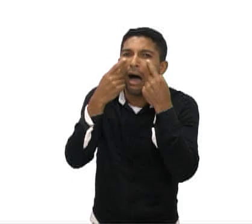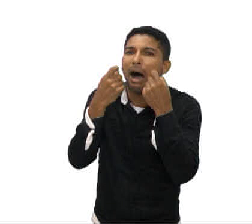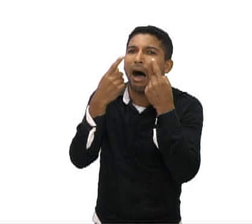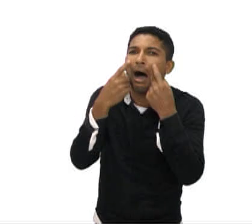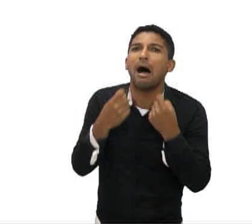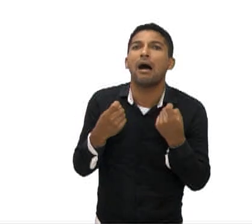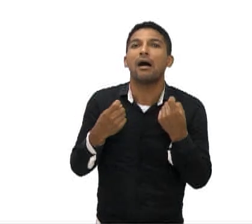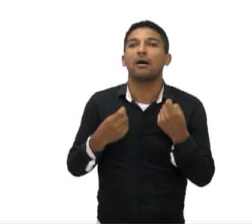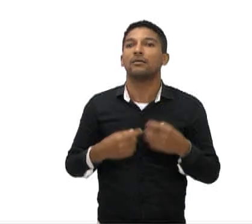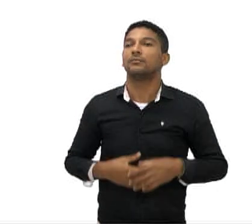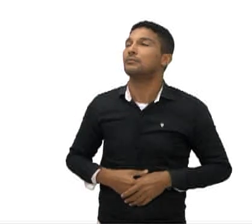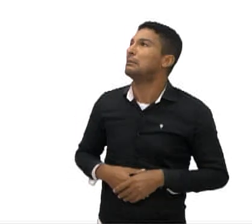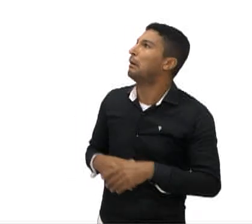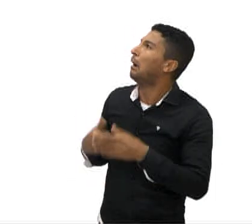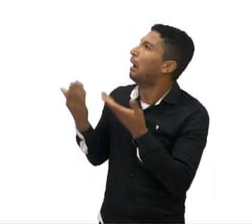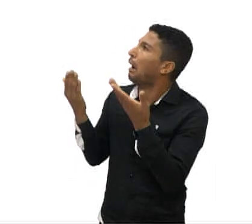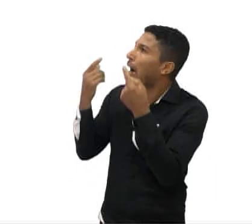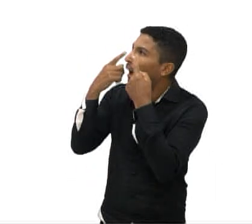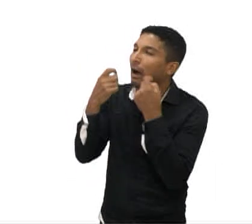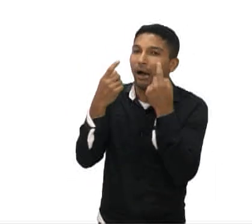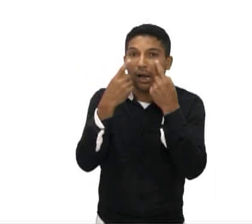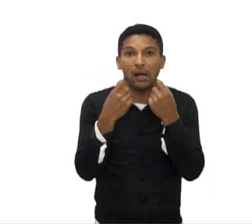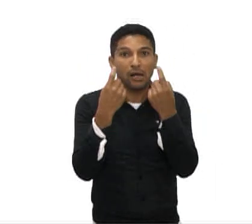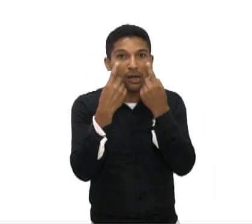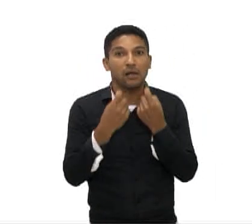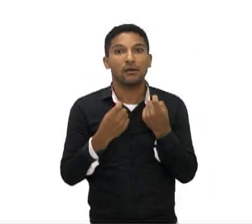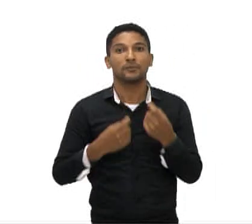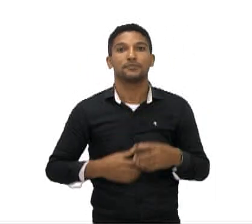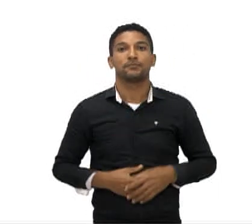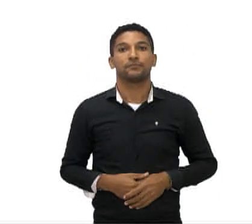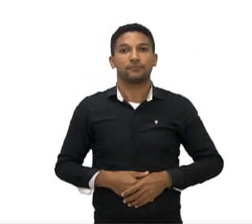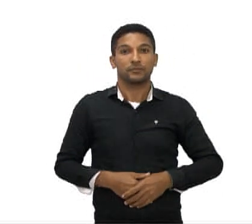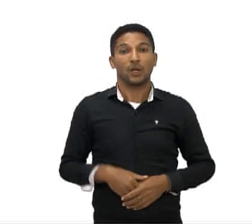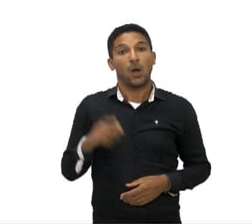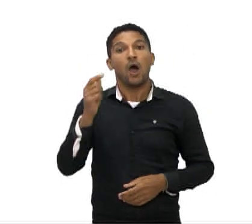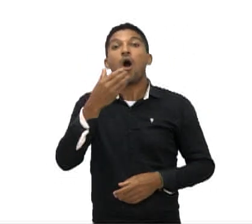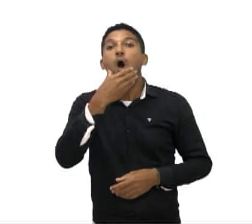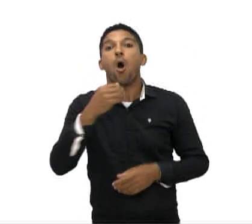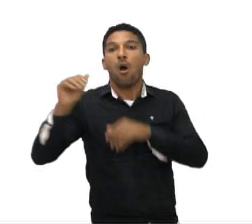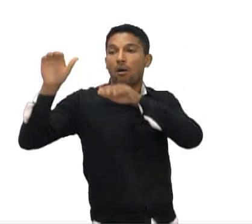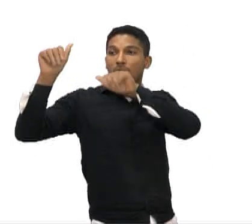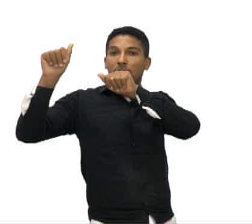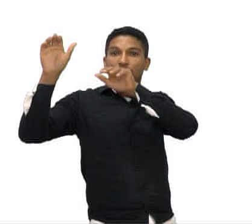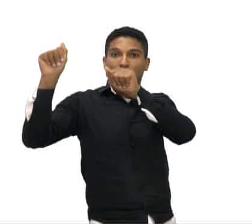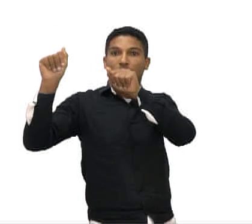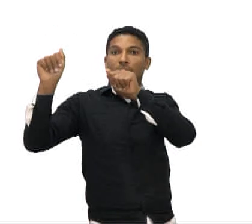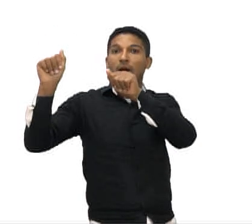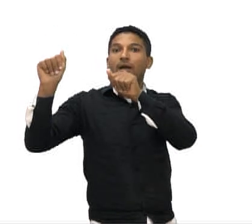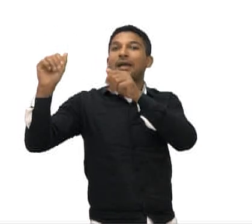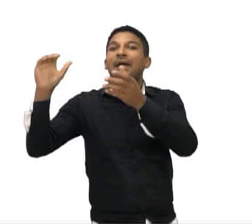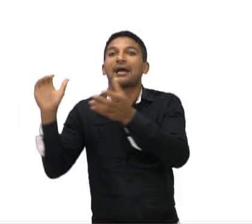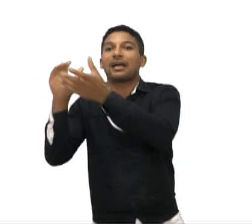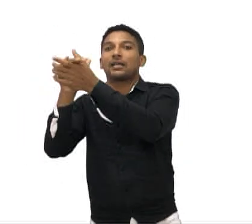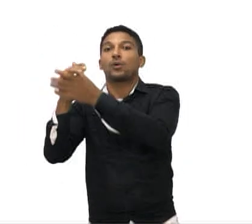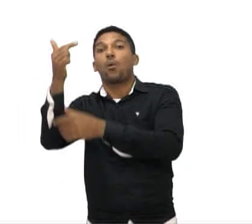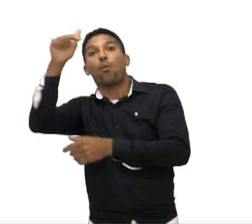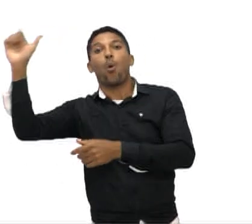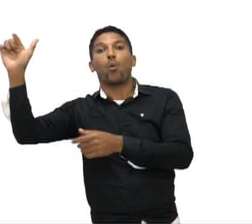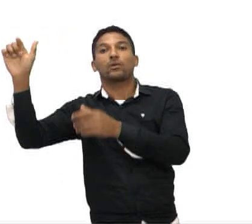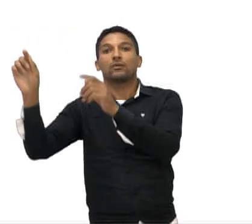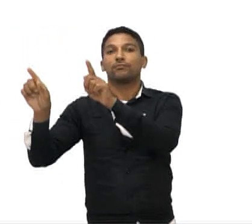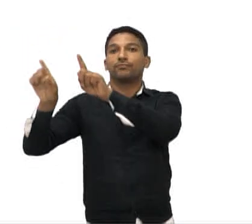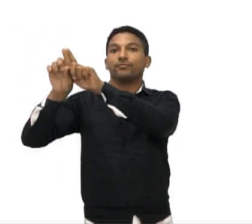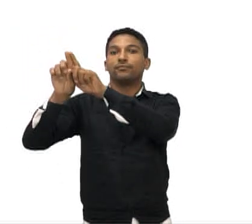Luego, este caballero se casó con una dama española. Ao enterarse de la noticia, se